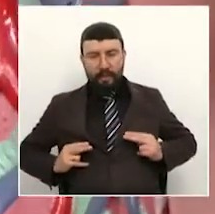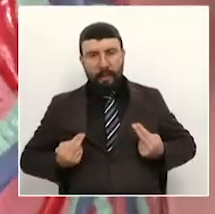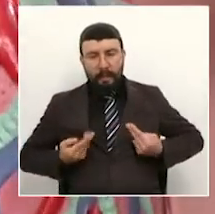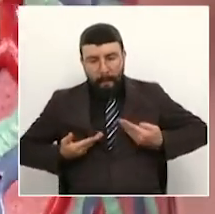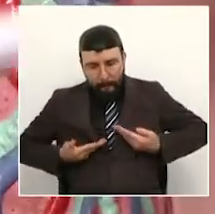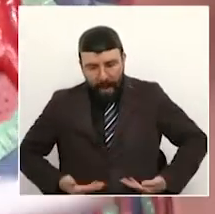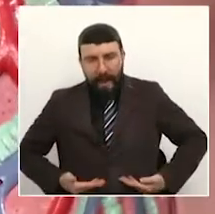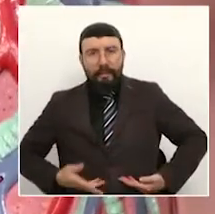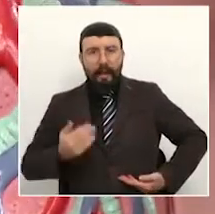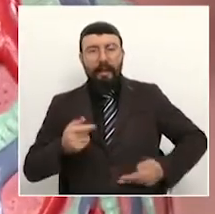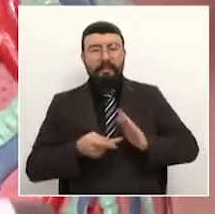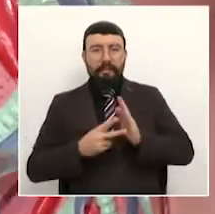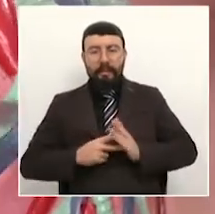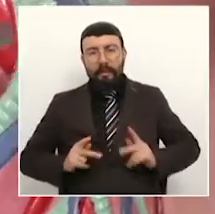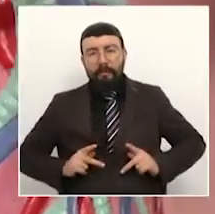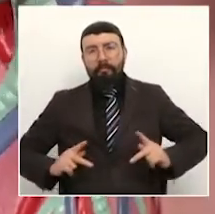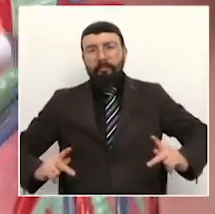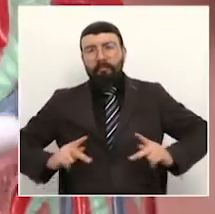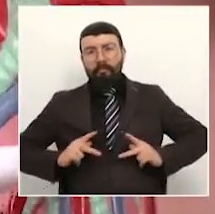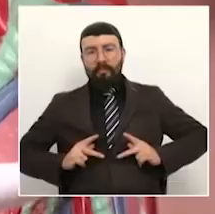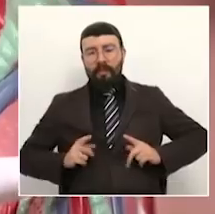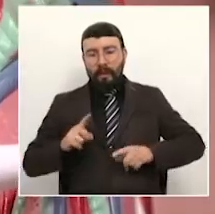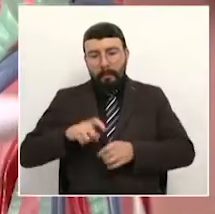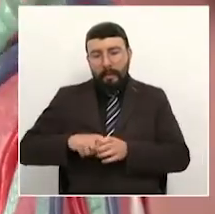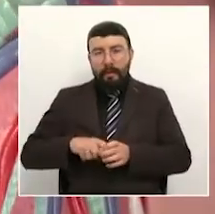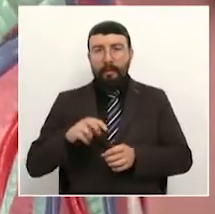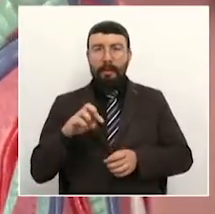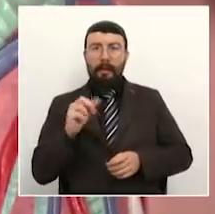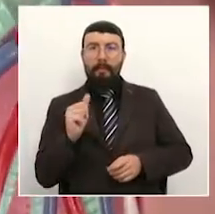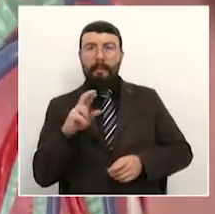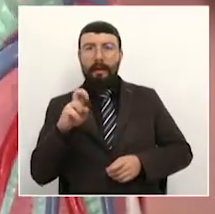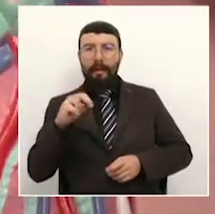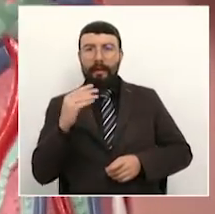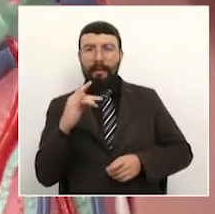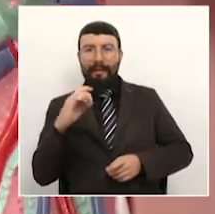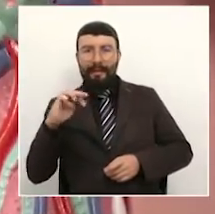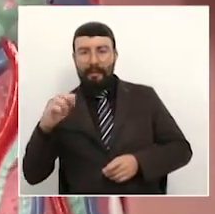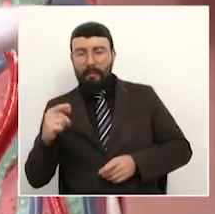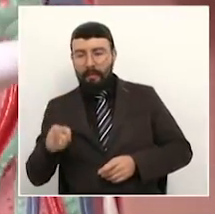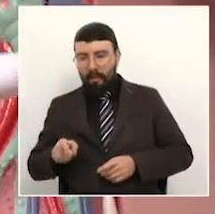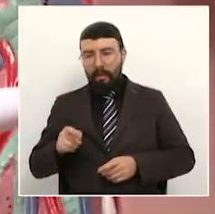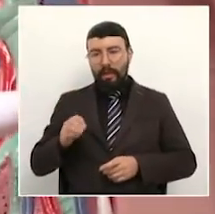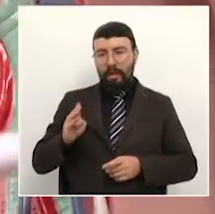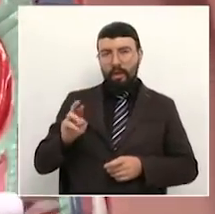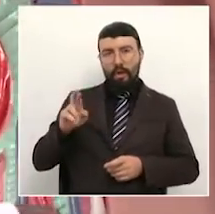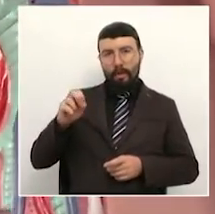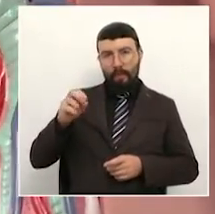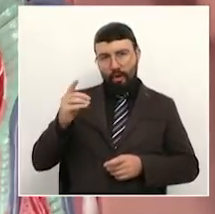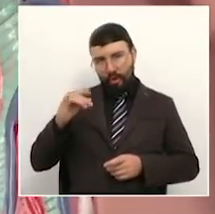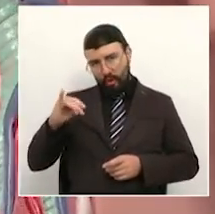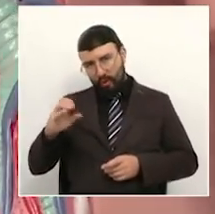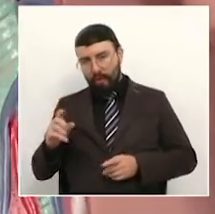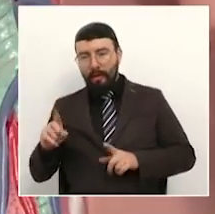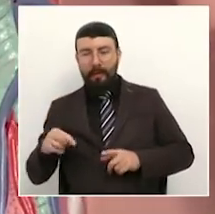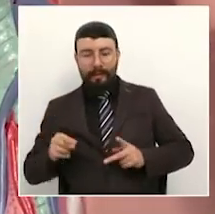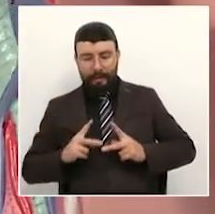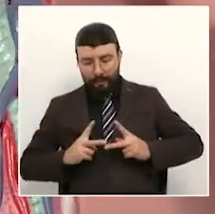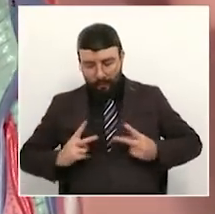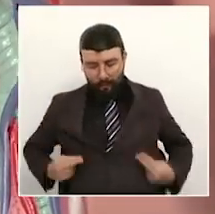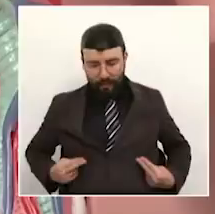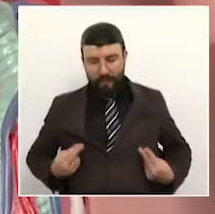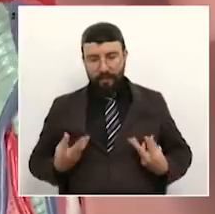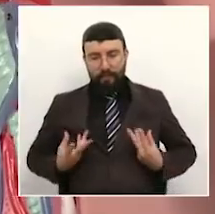que tienen que ver con el parénquima pulmonar como tal los bronquios hacia abajo y estas cositas que estamos viendo rosadita saca que son el parénquima pulmonar